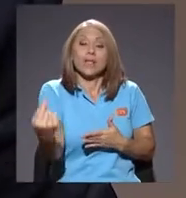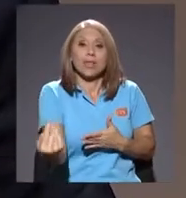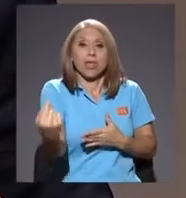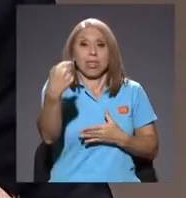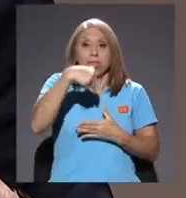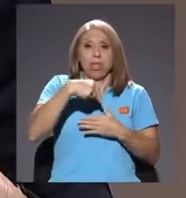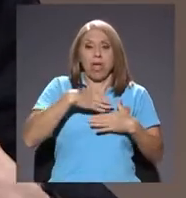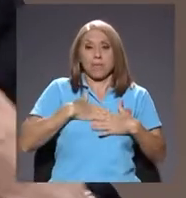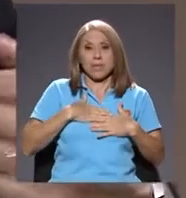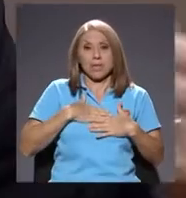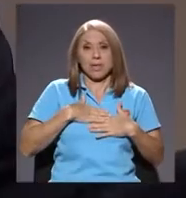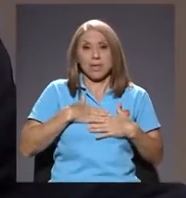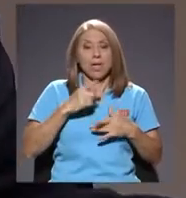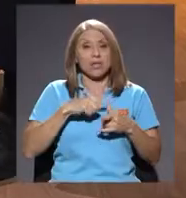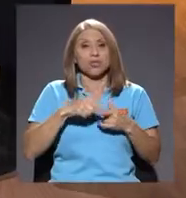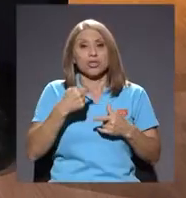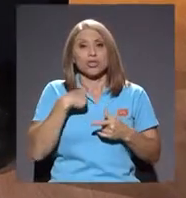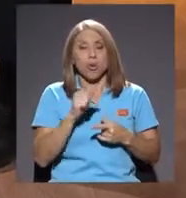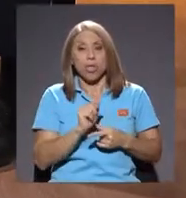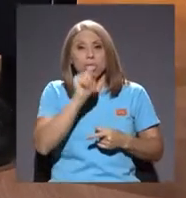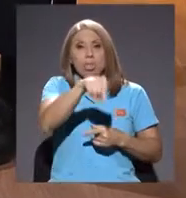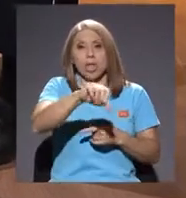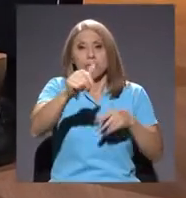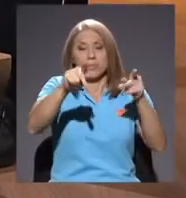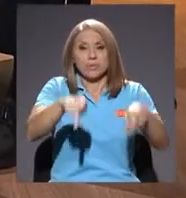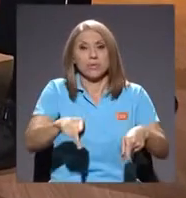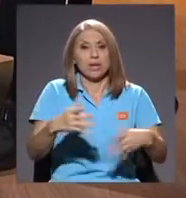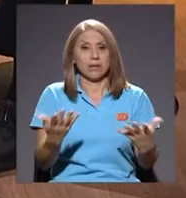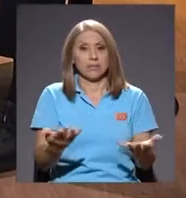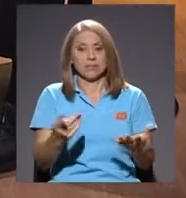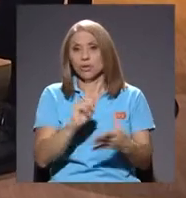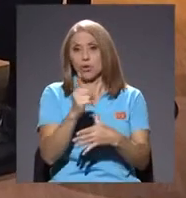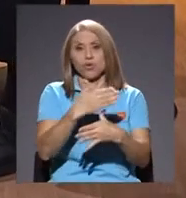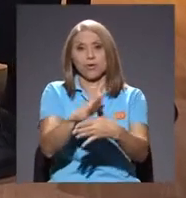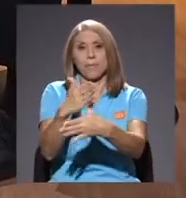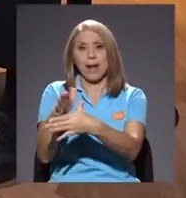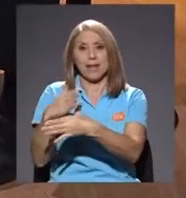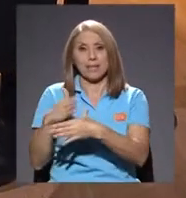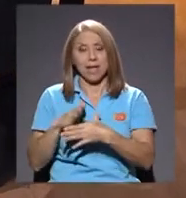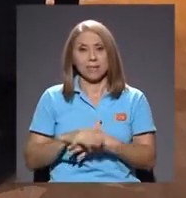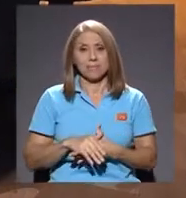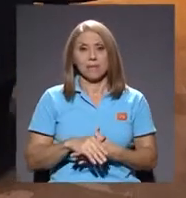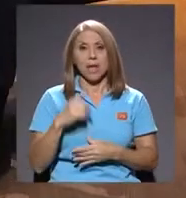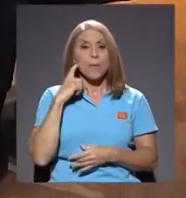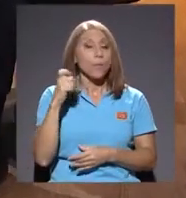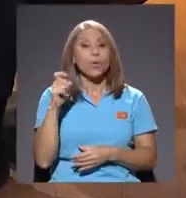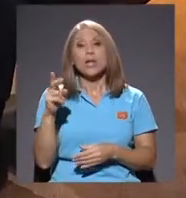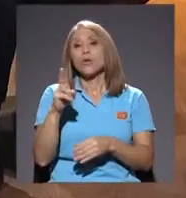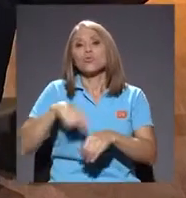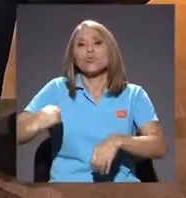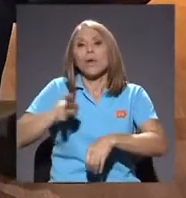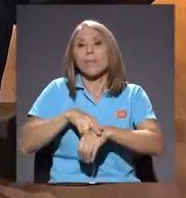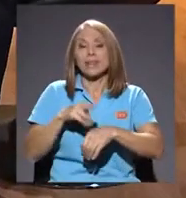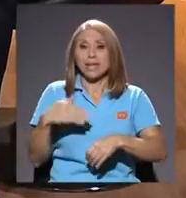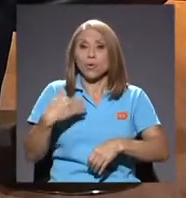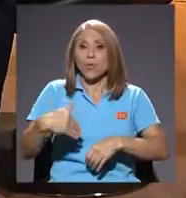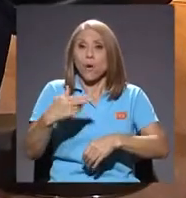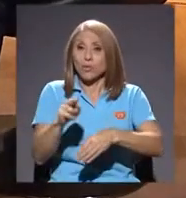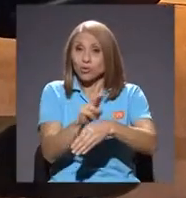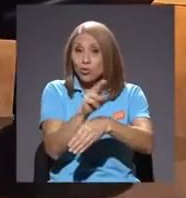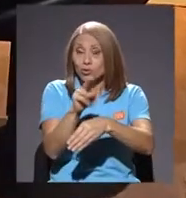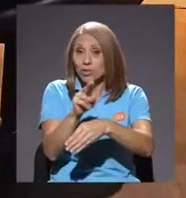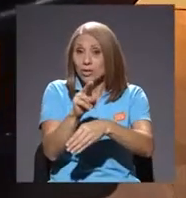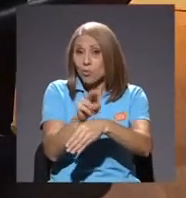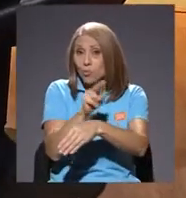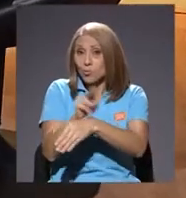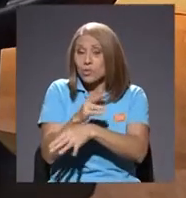en todo lo posible y no se los repartan los demás porque usualmente lo que reparte a los demás es que los que